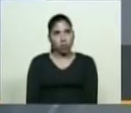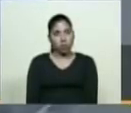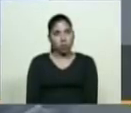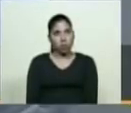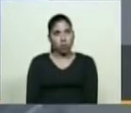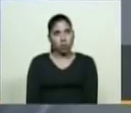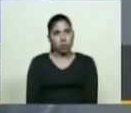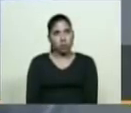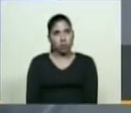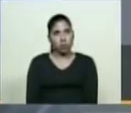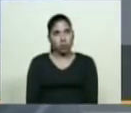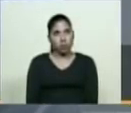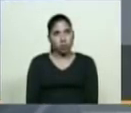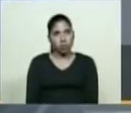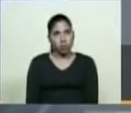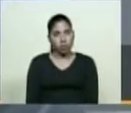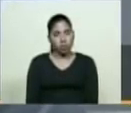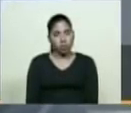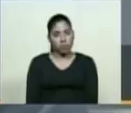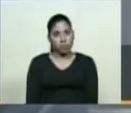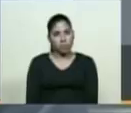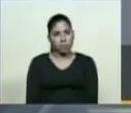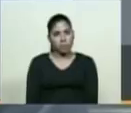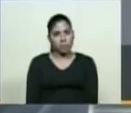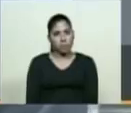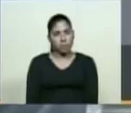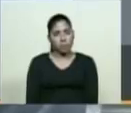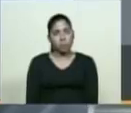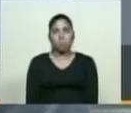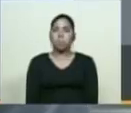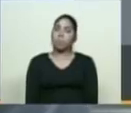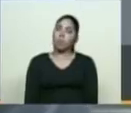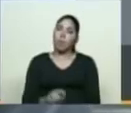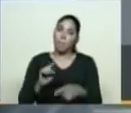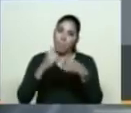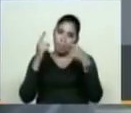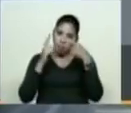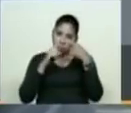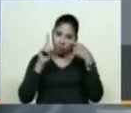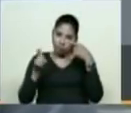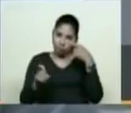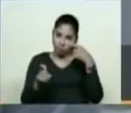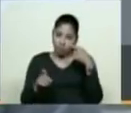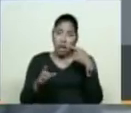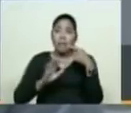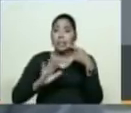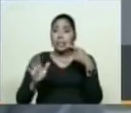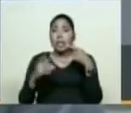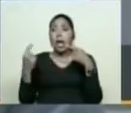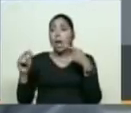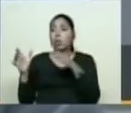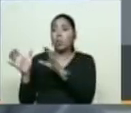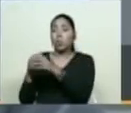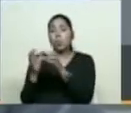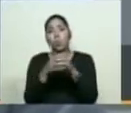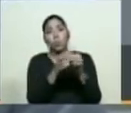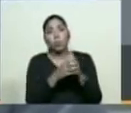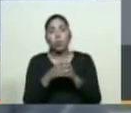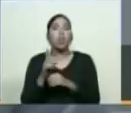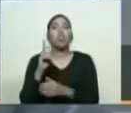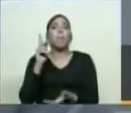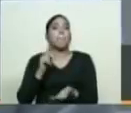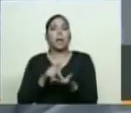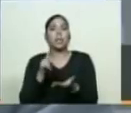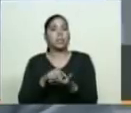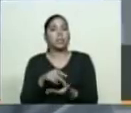Mi primera pregunta es sobre algo que mencionó hace un rato. La posibilidad, bueno, algunos partidos ya han oficializado de que no van a participar en los